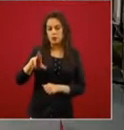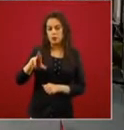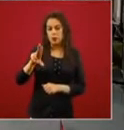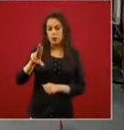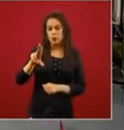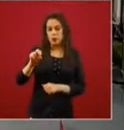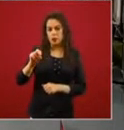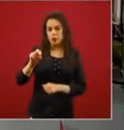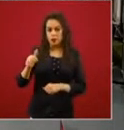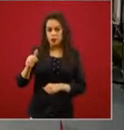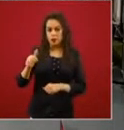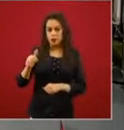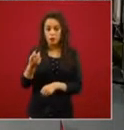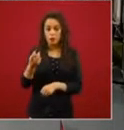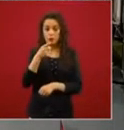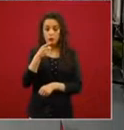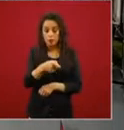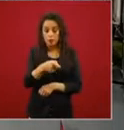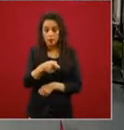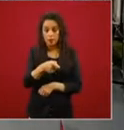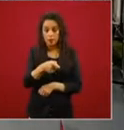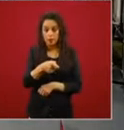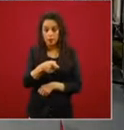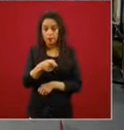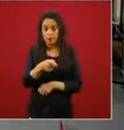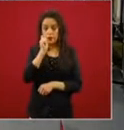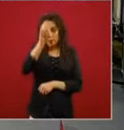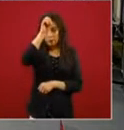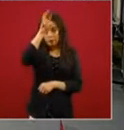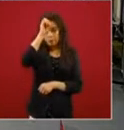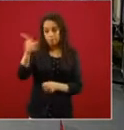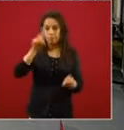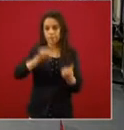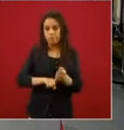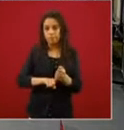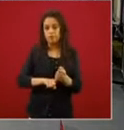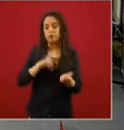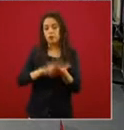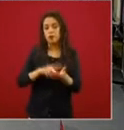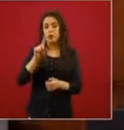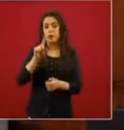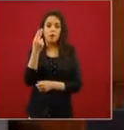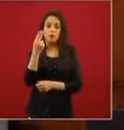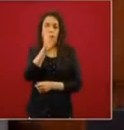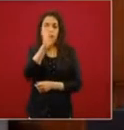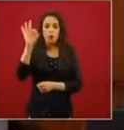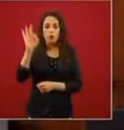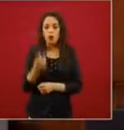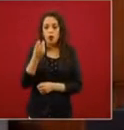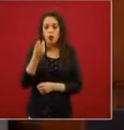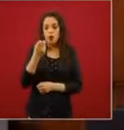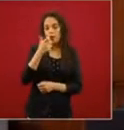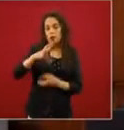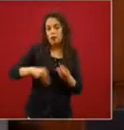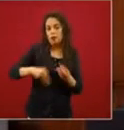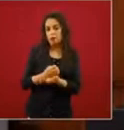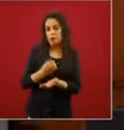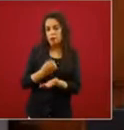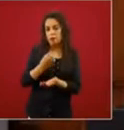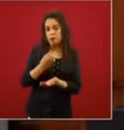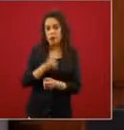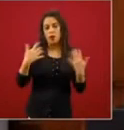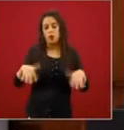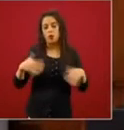de un sector tan trascendente para nuestro estado, representa el 25% de la economía, pues sí que es un tema delicado que